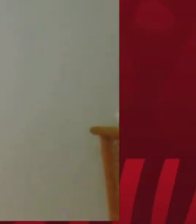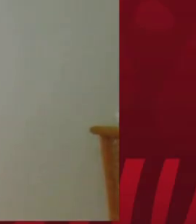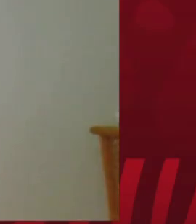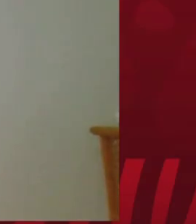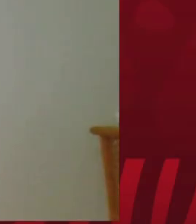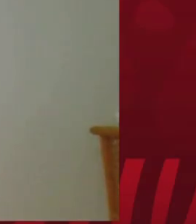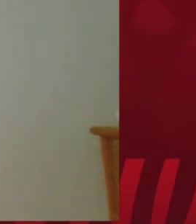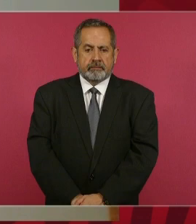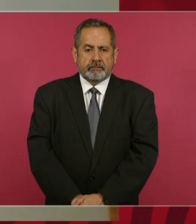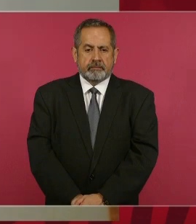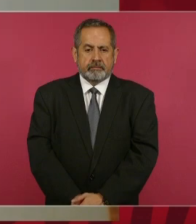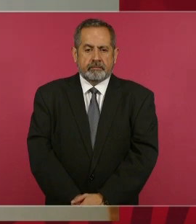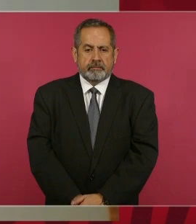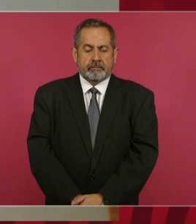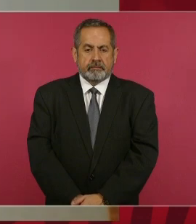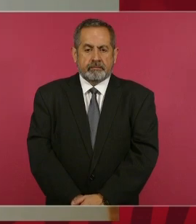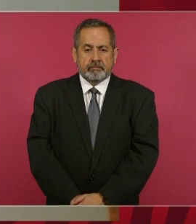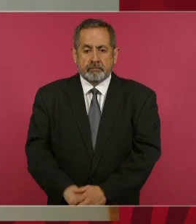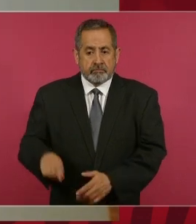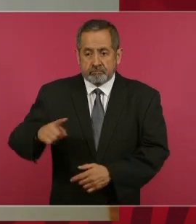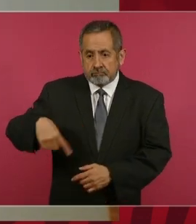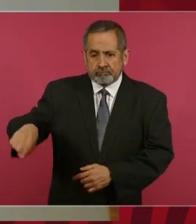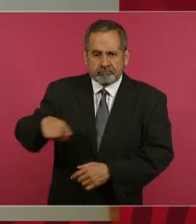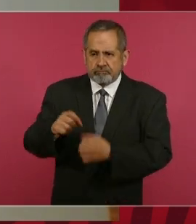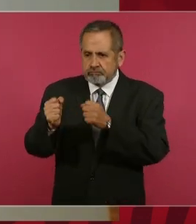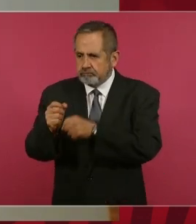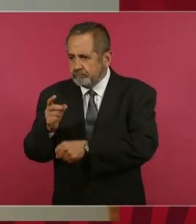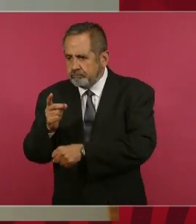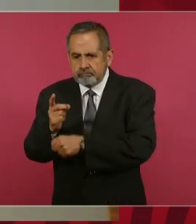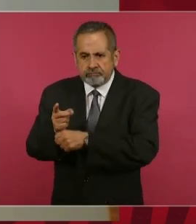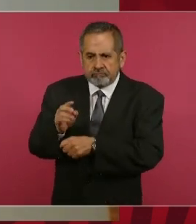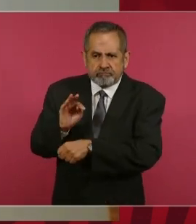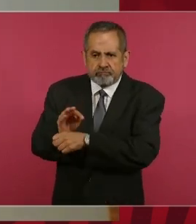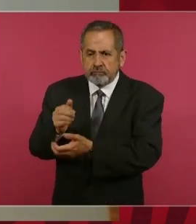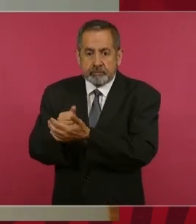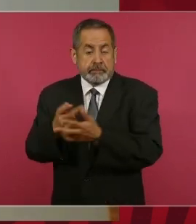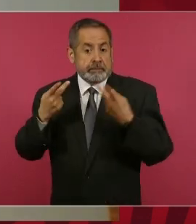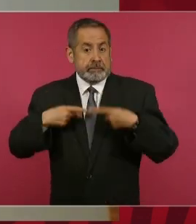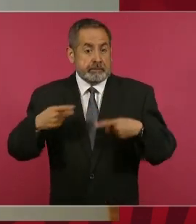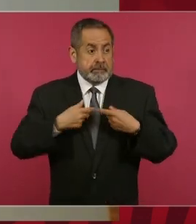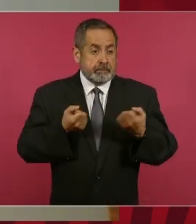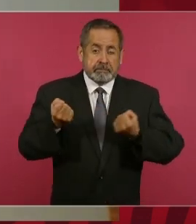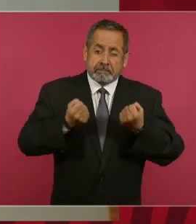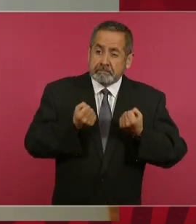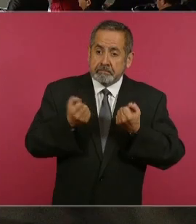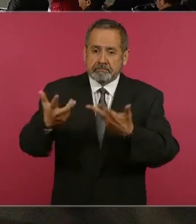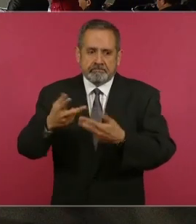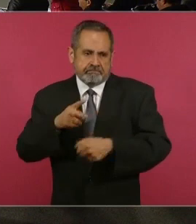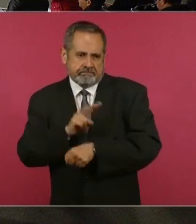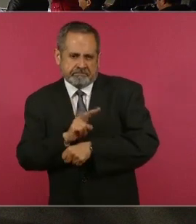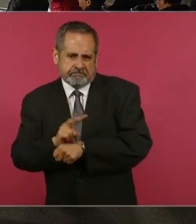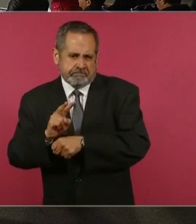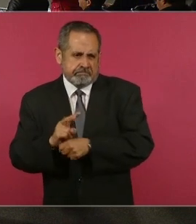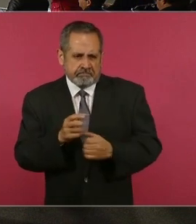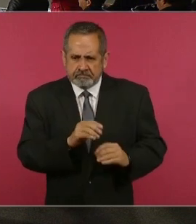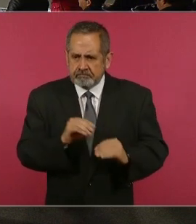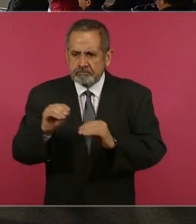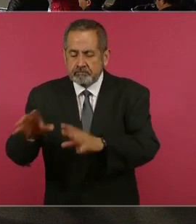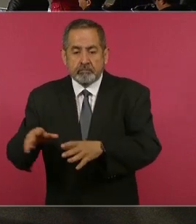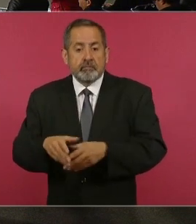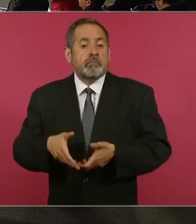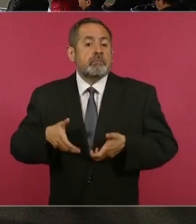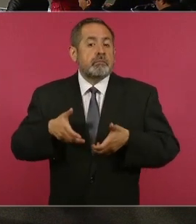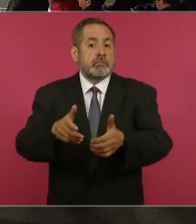brinda seguridad a personas que llevan ayuda al puerto de Acapulco. La Guardia Nacional tiene el control de las vías